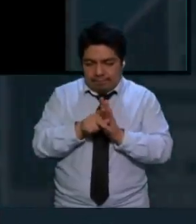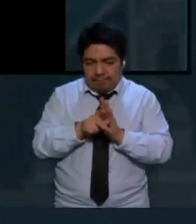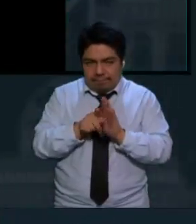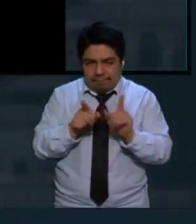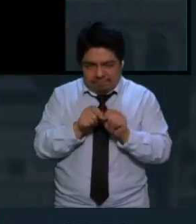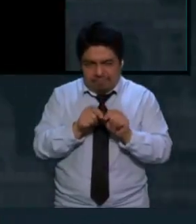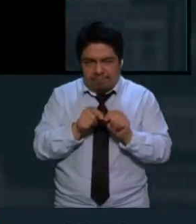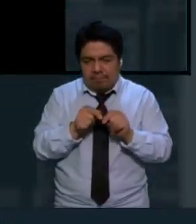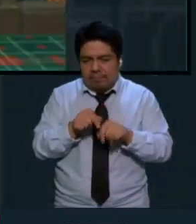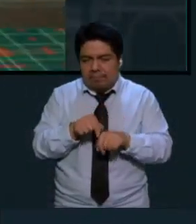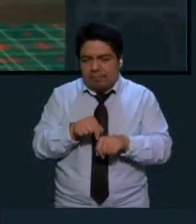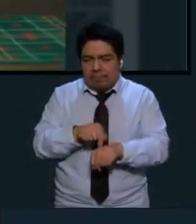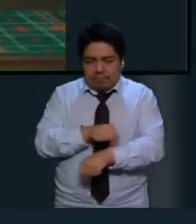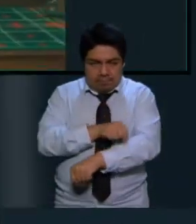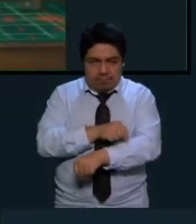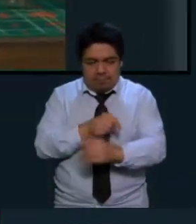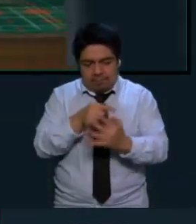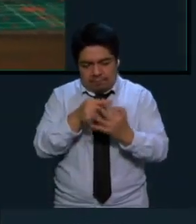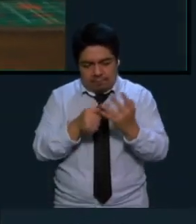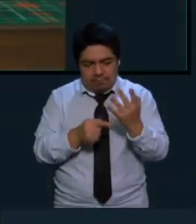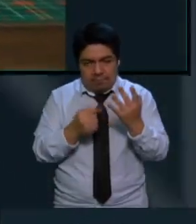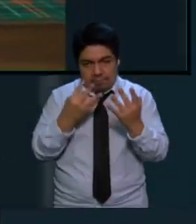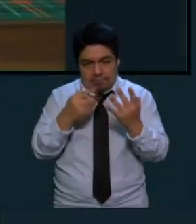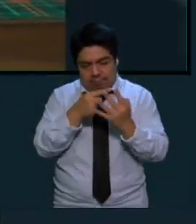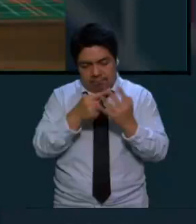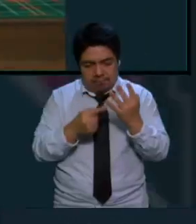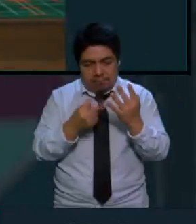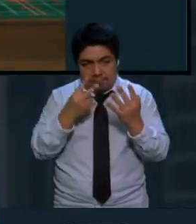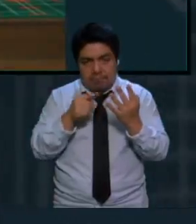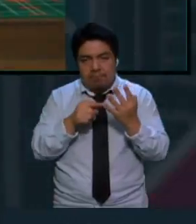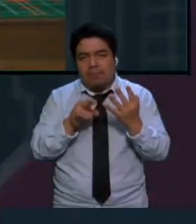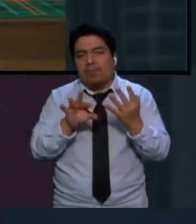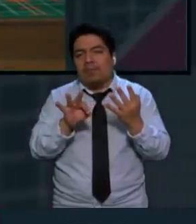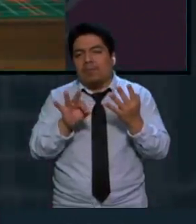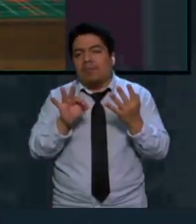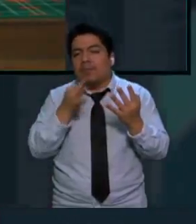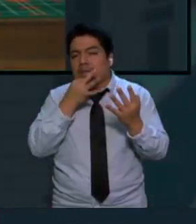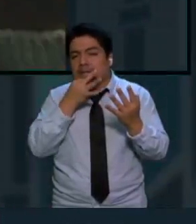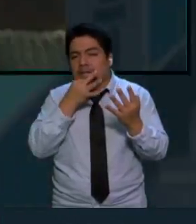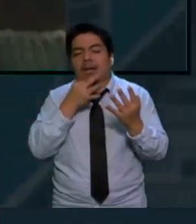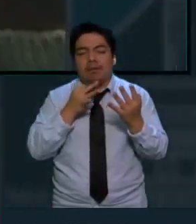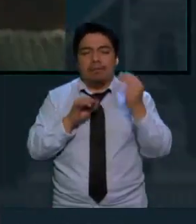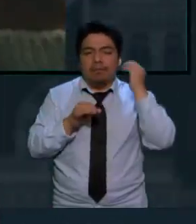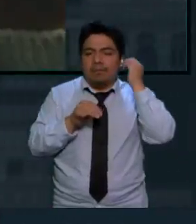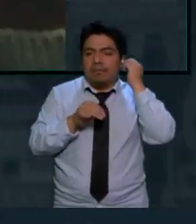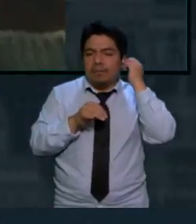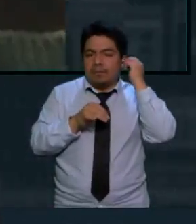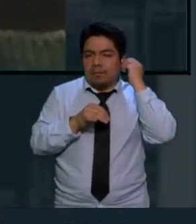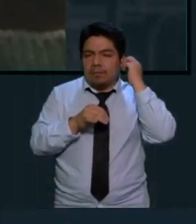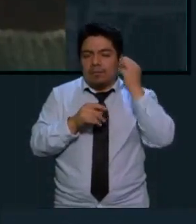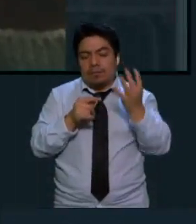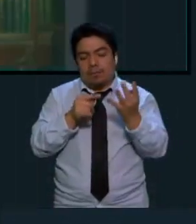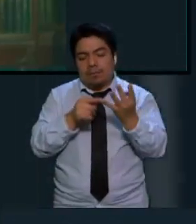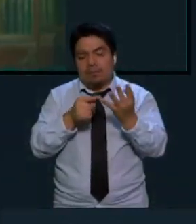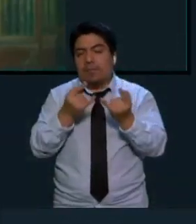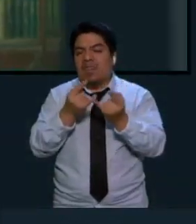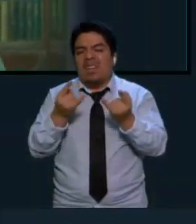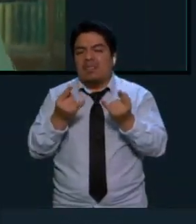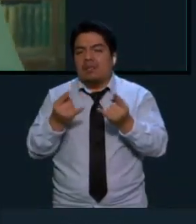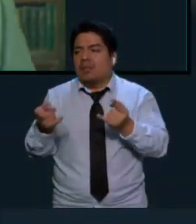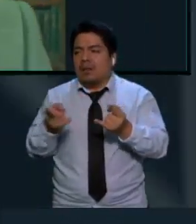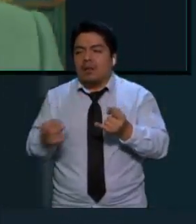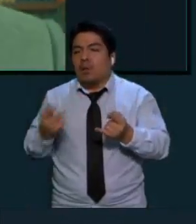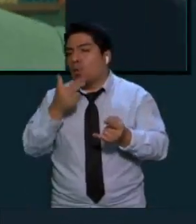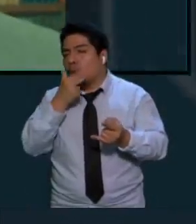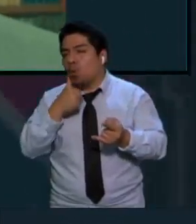digamos, más largo de los 4 relatos que adaptó. Este dura 40 minutos y es la historia de un tipo que no le